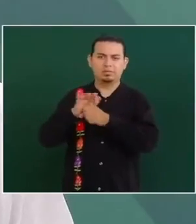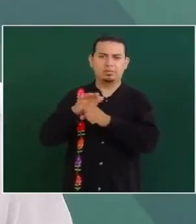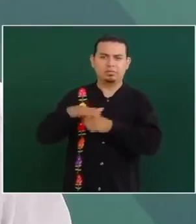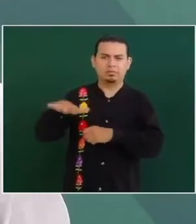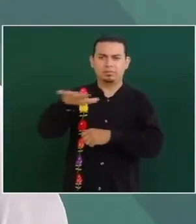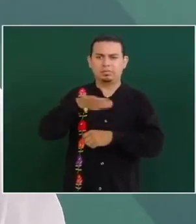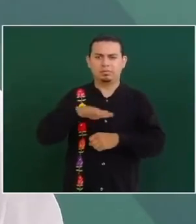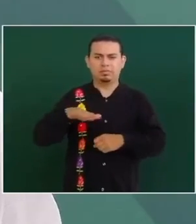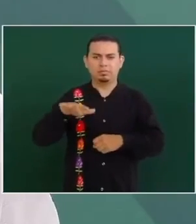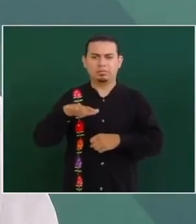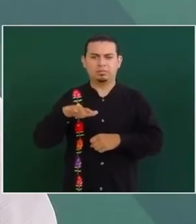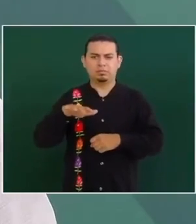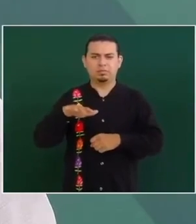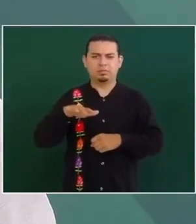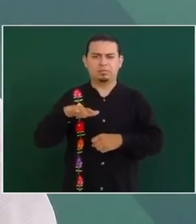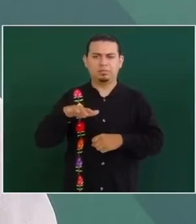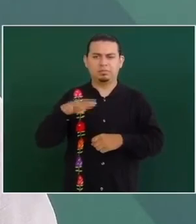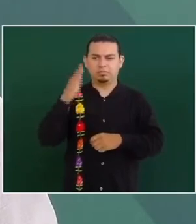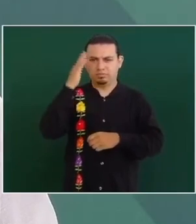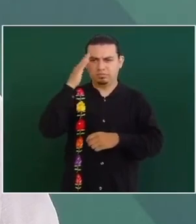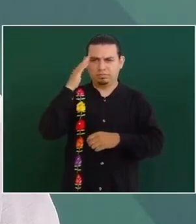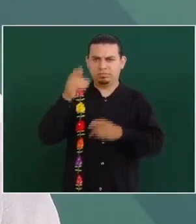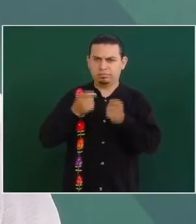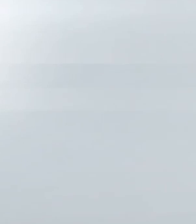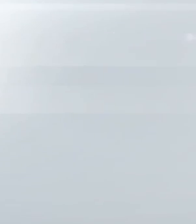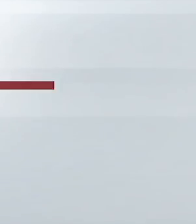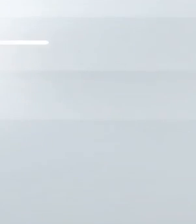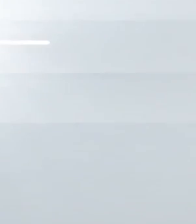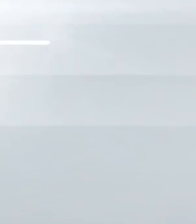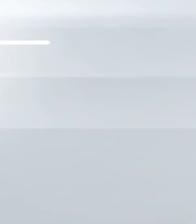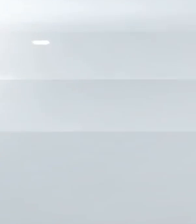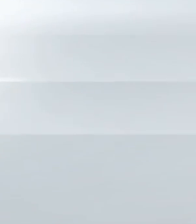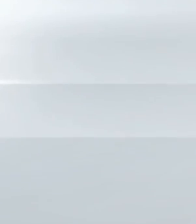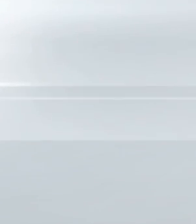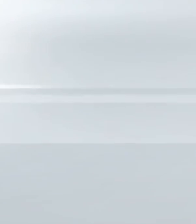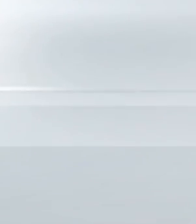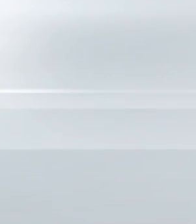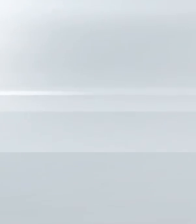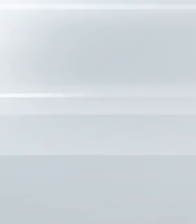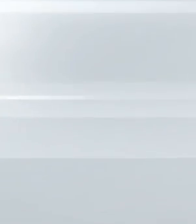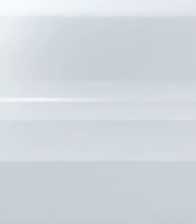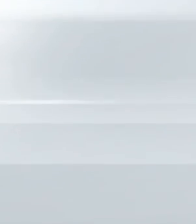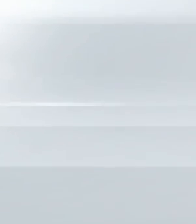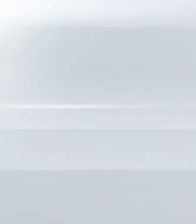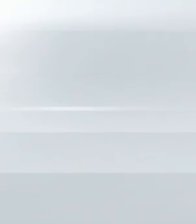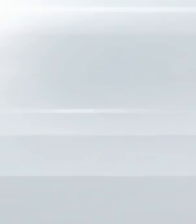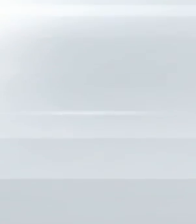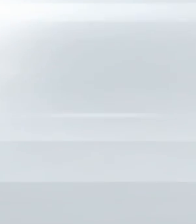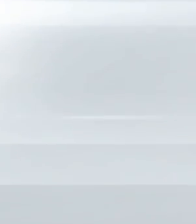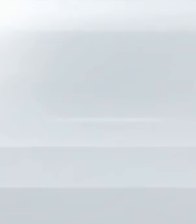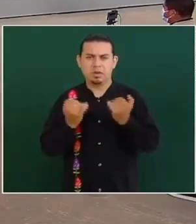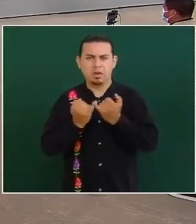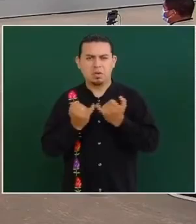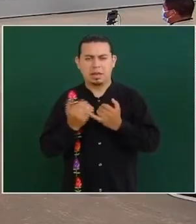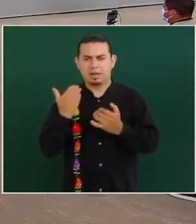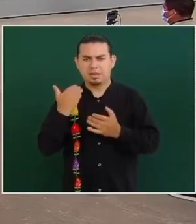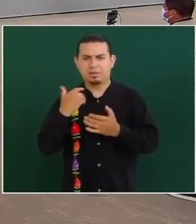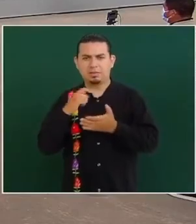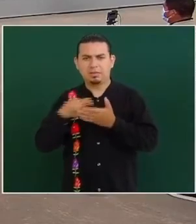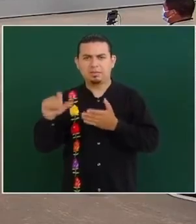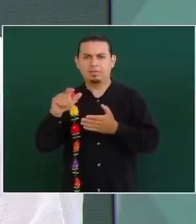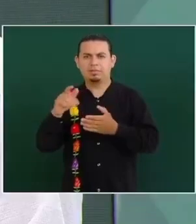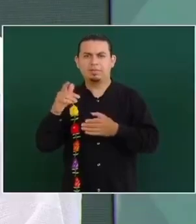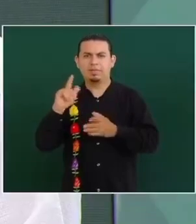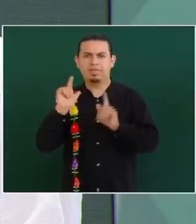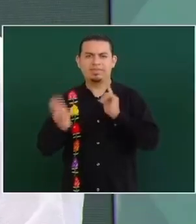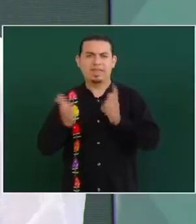la dirección, la administración de la empresa. Así como compramos una refinería